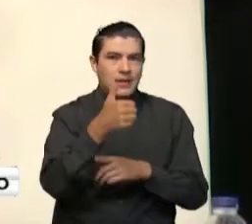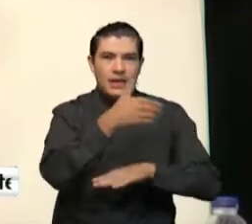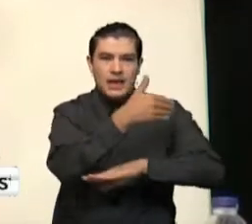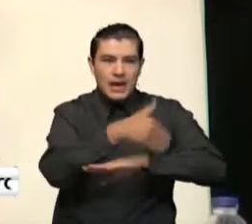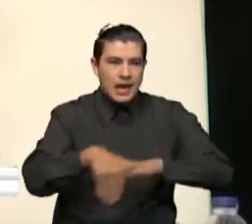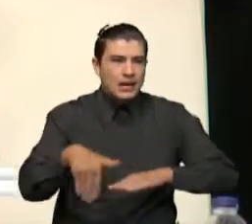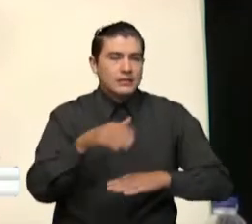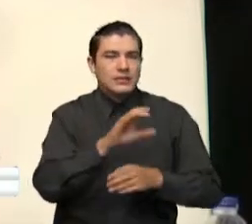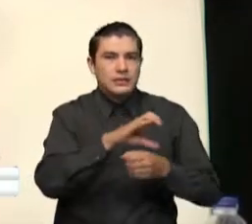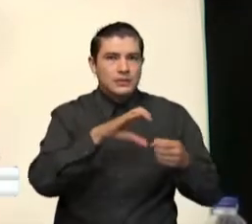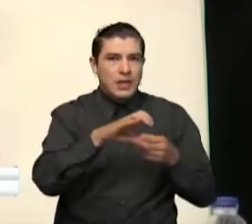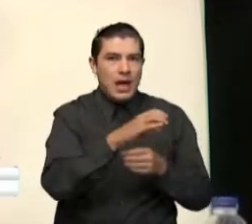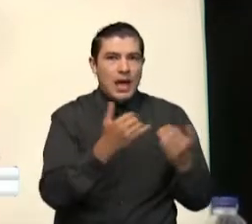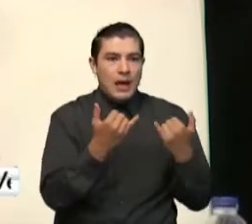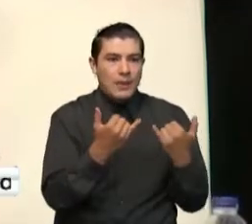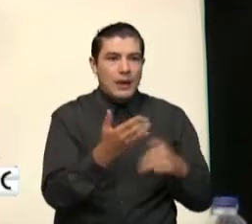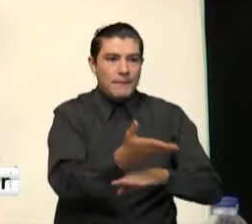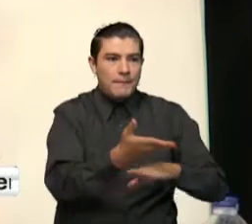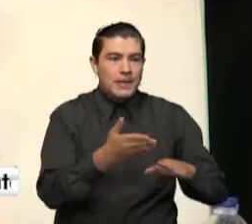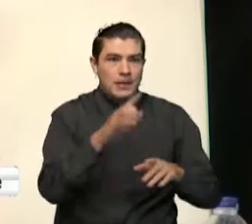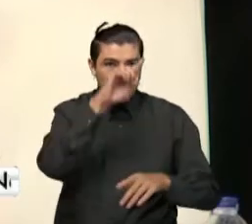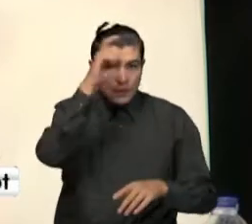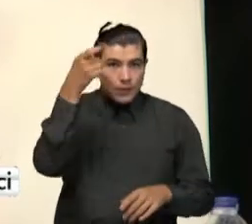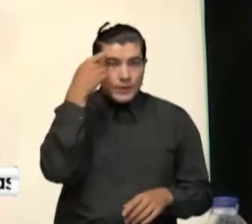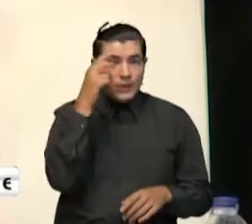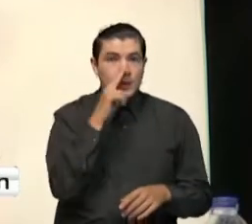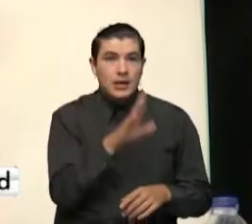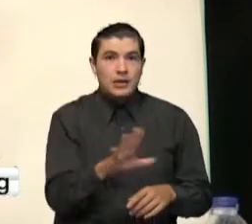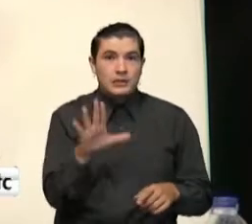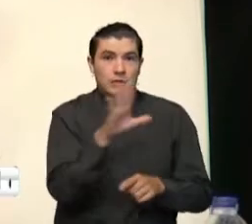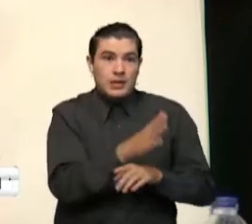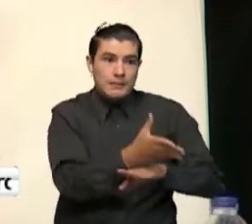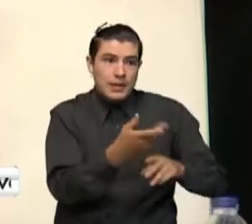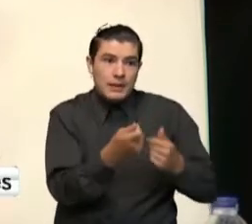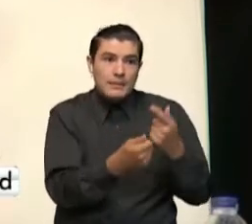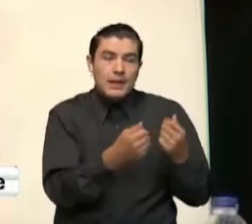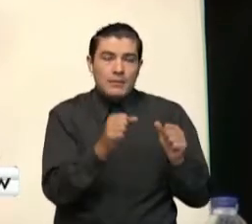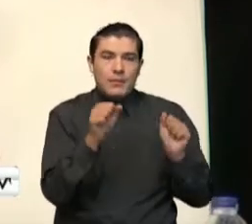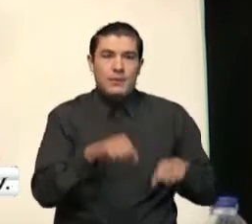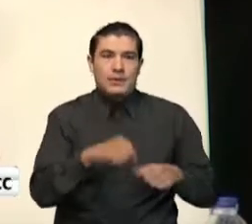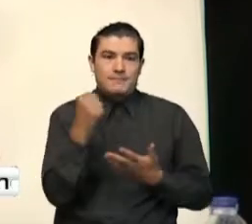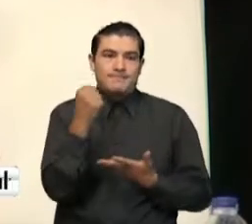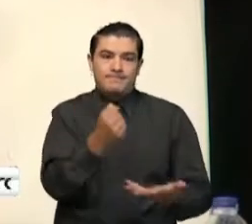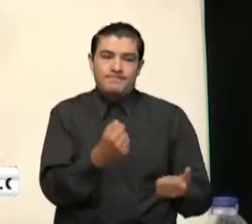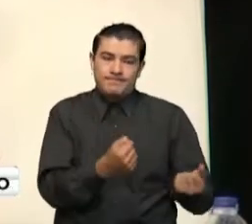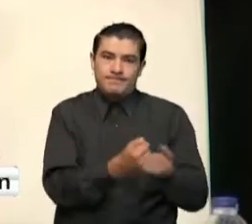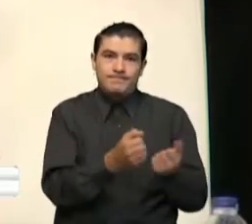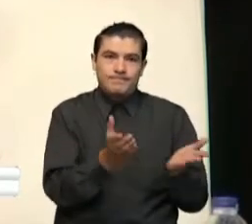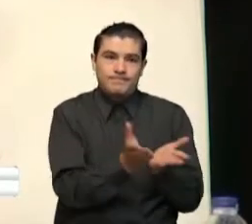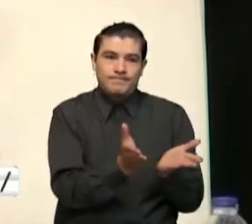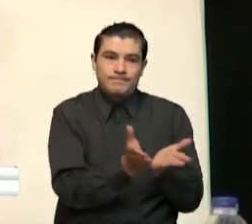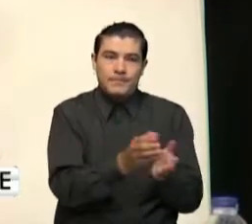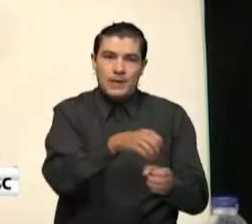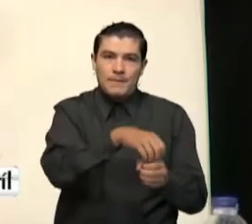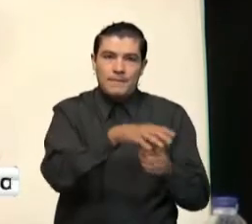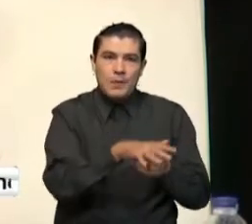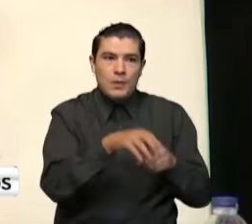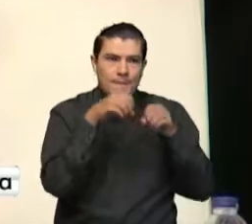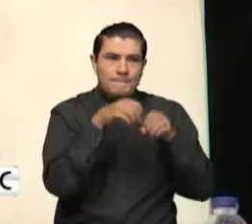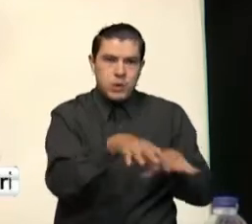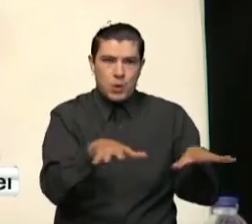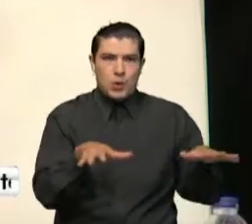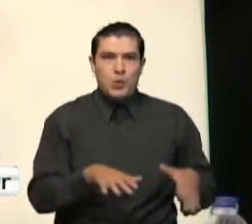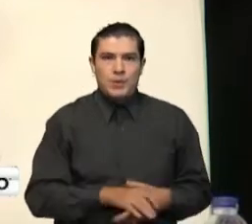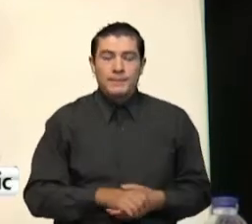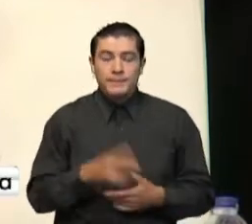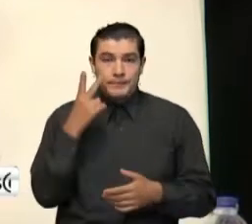ciudades donde exigen al gobierno nacional recursos para la educación pública vamos a ver cómo estuvo precisamente la marcha iniciamos en